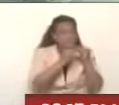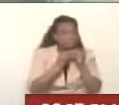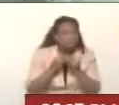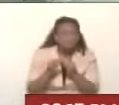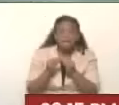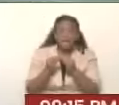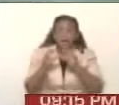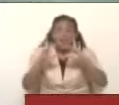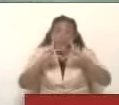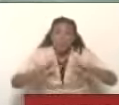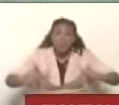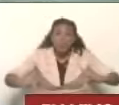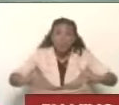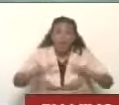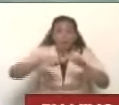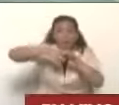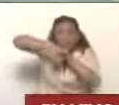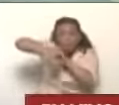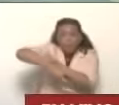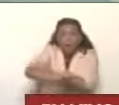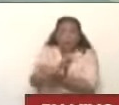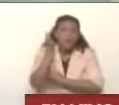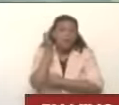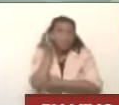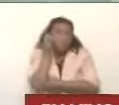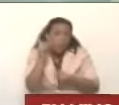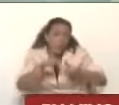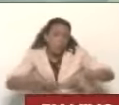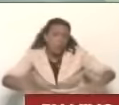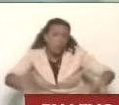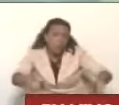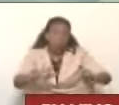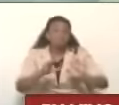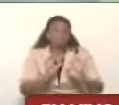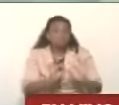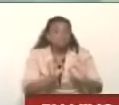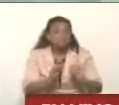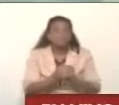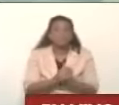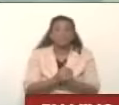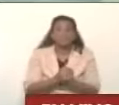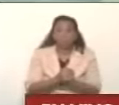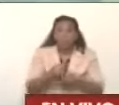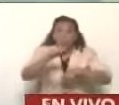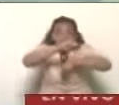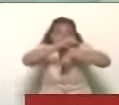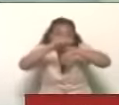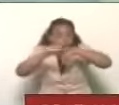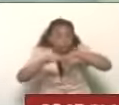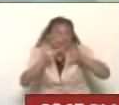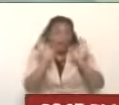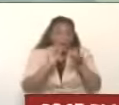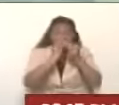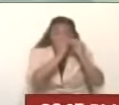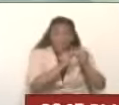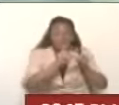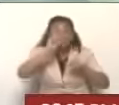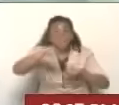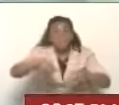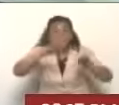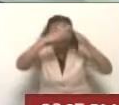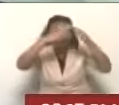los quirófanos, la sala de parto de este hospital. Bueno, se hizo un trabajo de